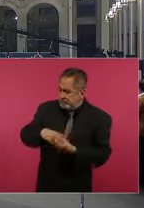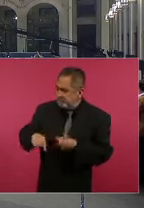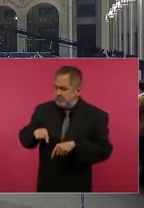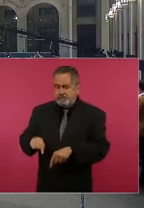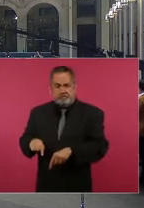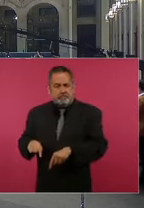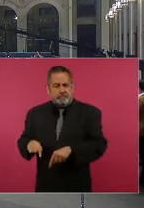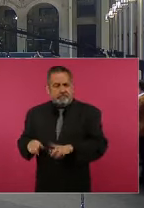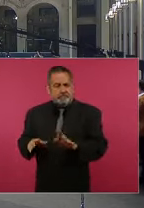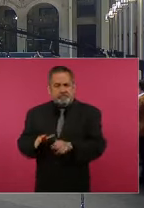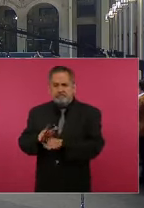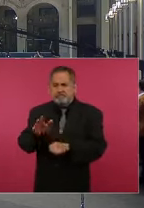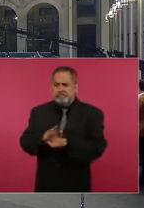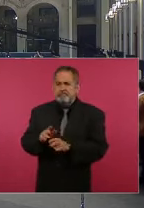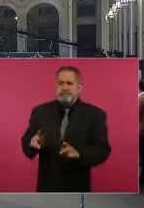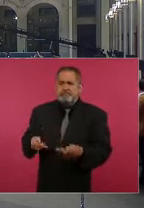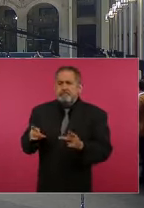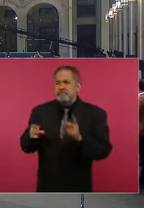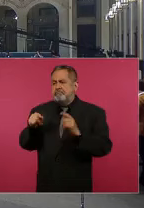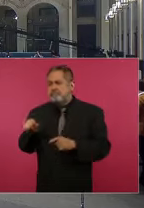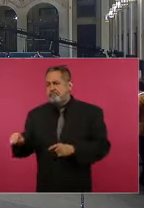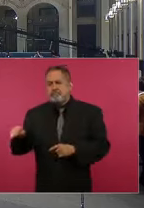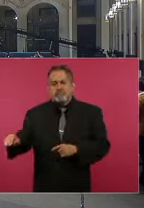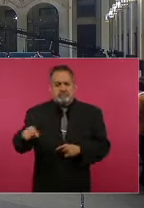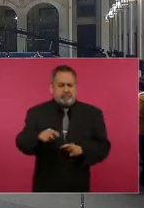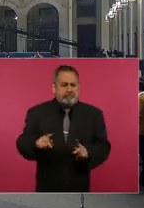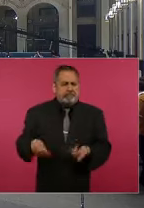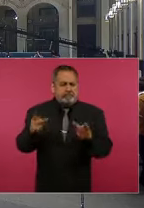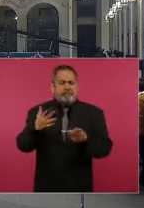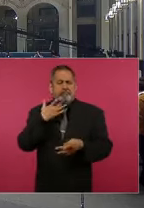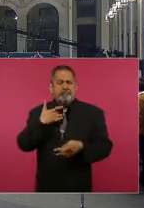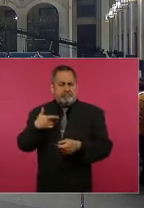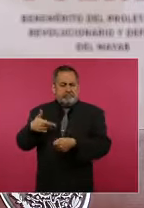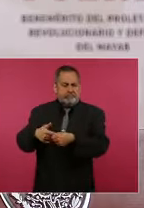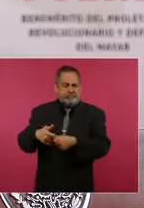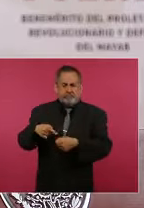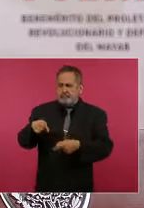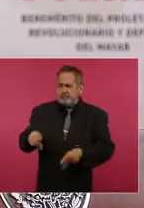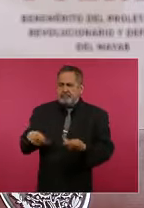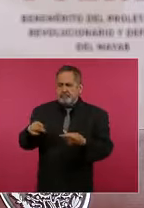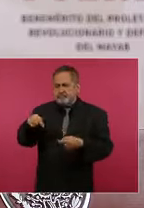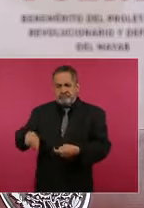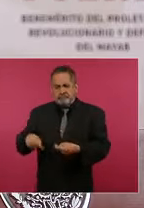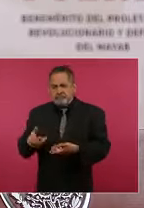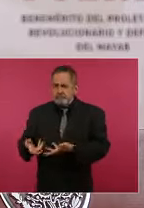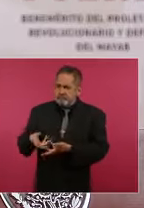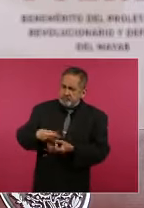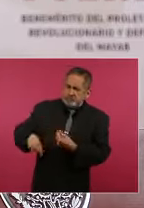se obtengan con la venta de combustibles